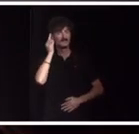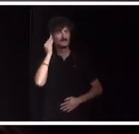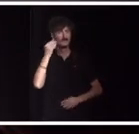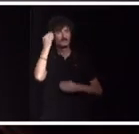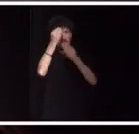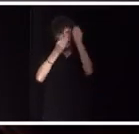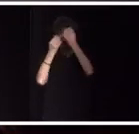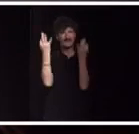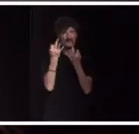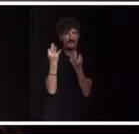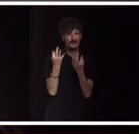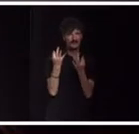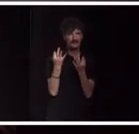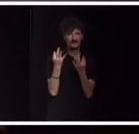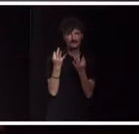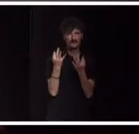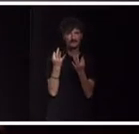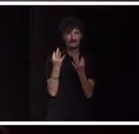pensamos